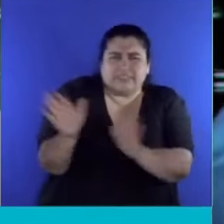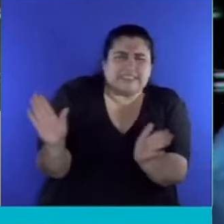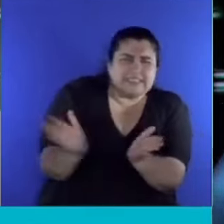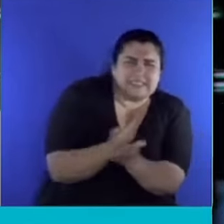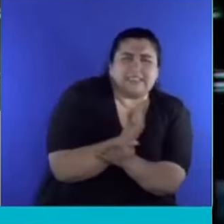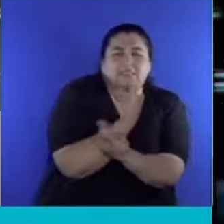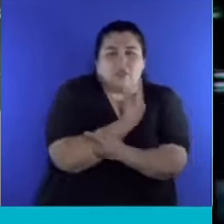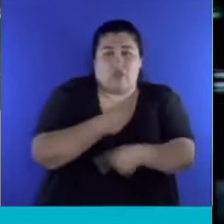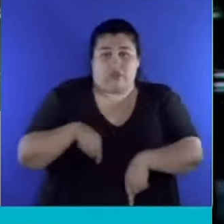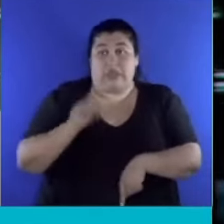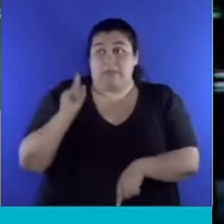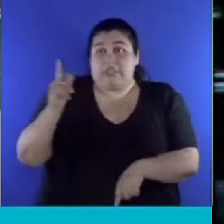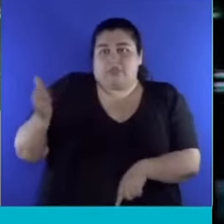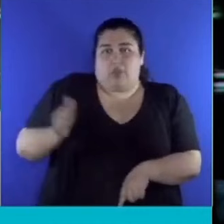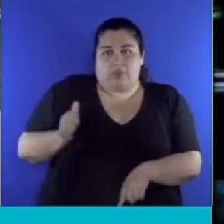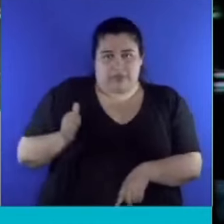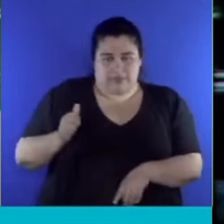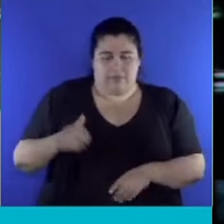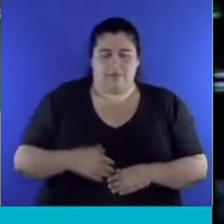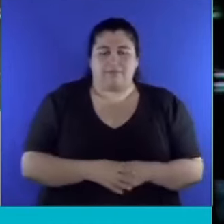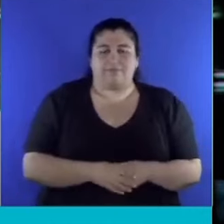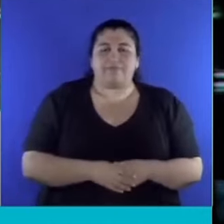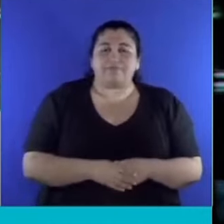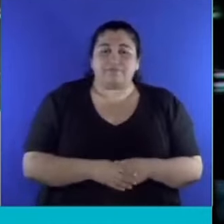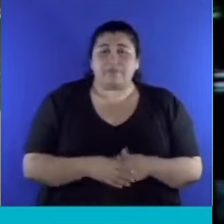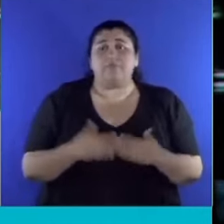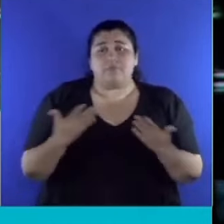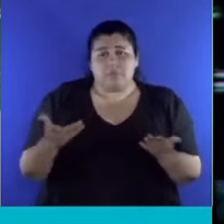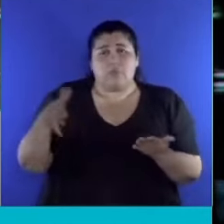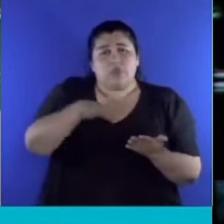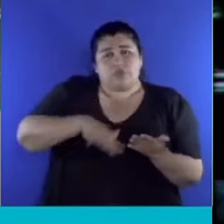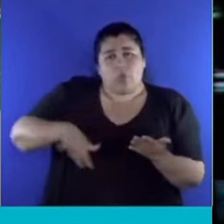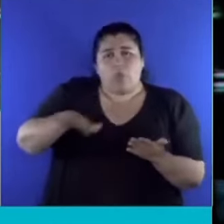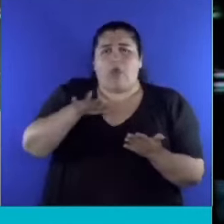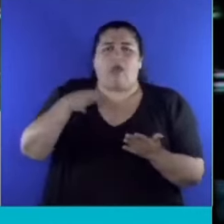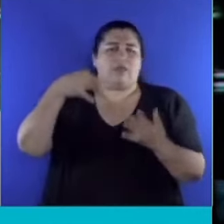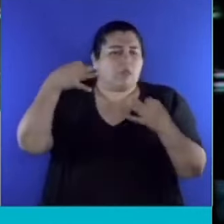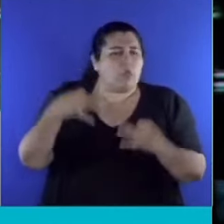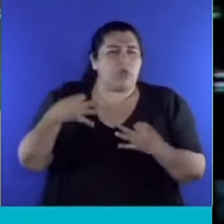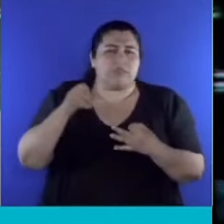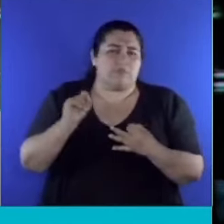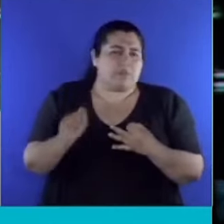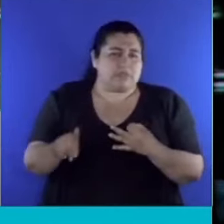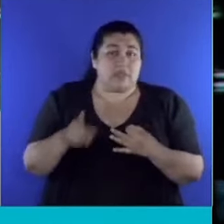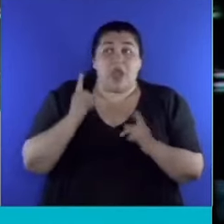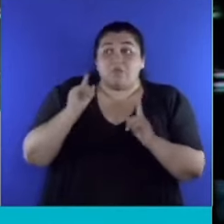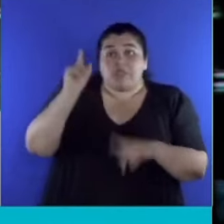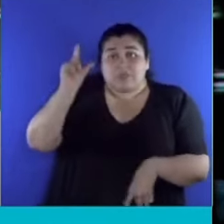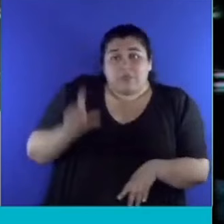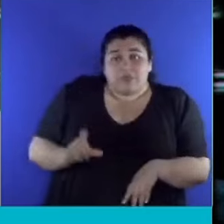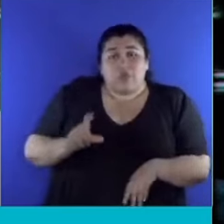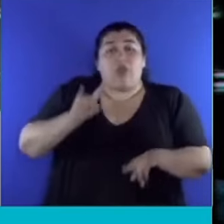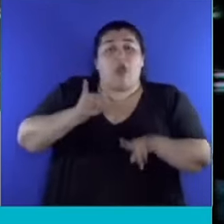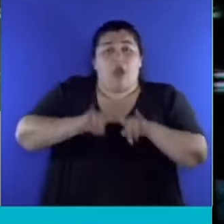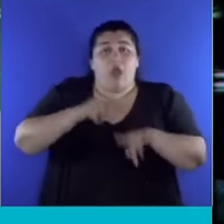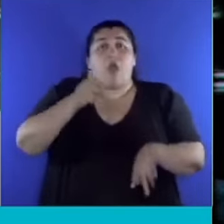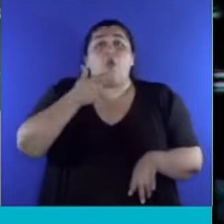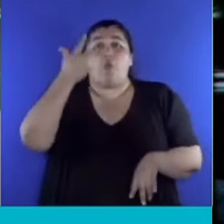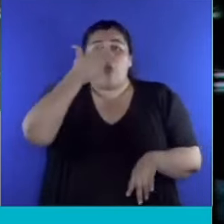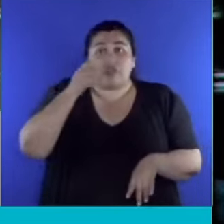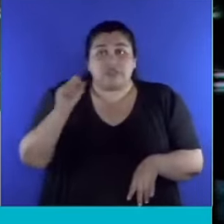por personal de la armada por eso cobra un valor muy especial que el propio walsh cuando escribe esa